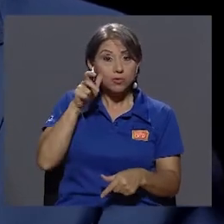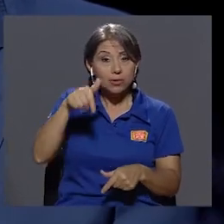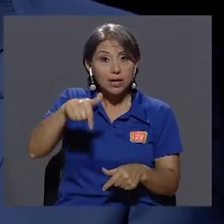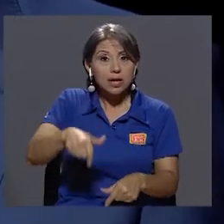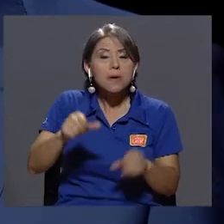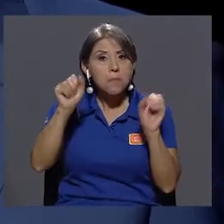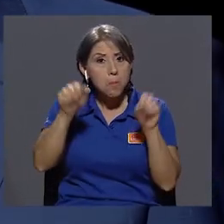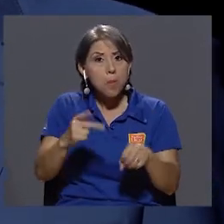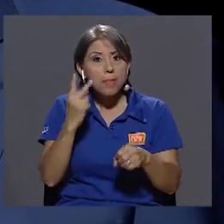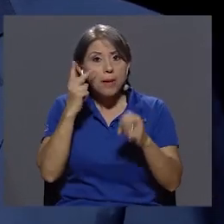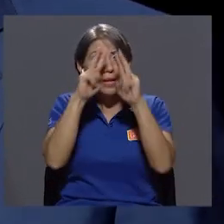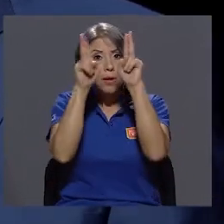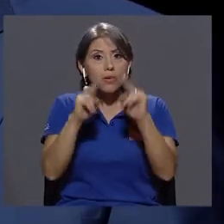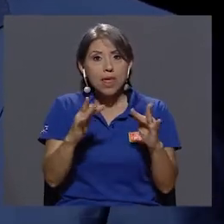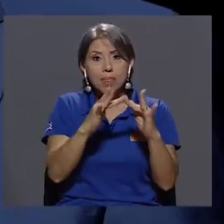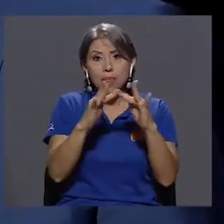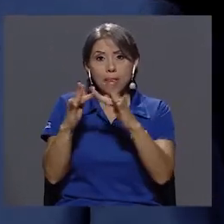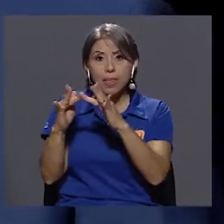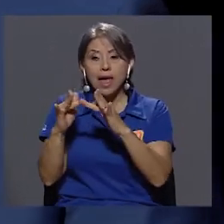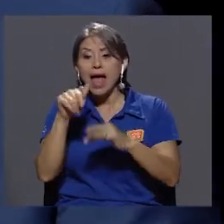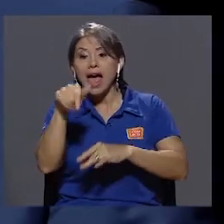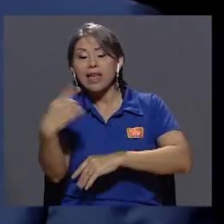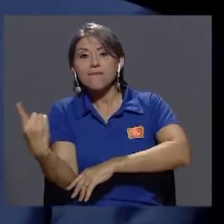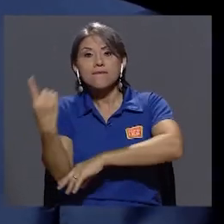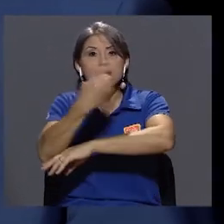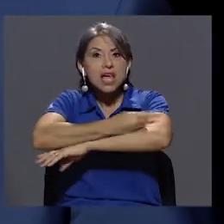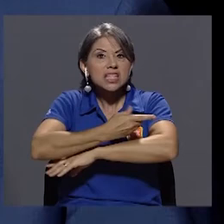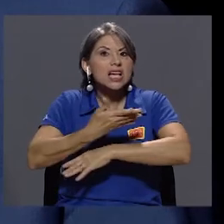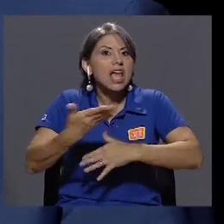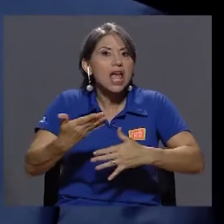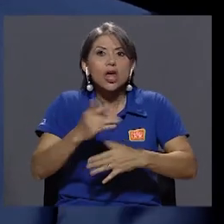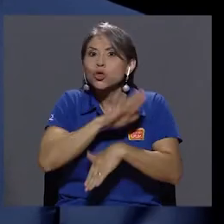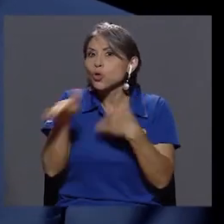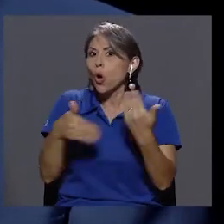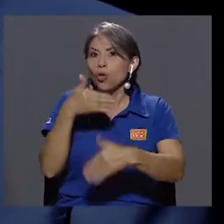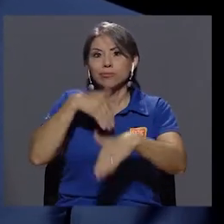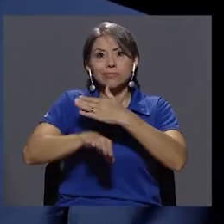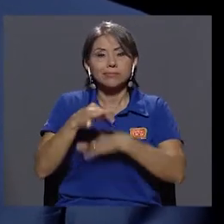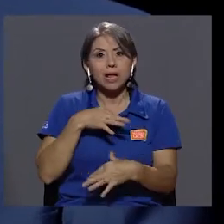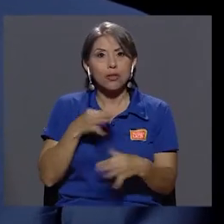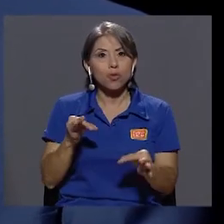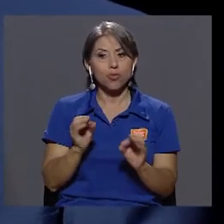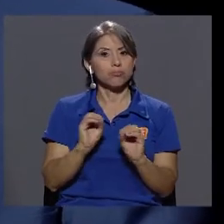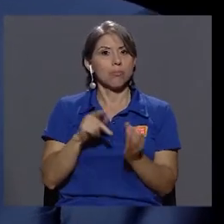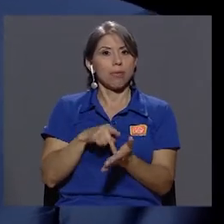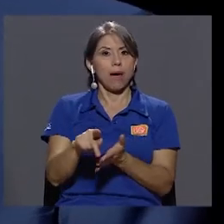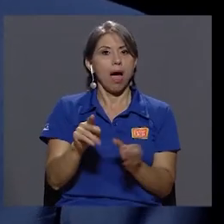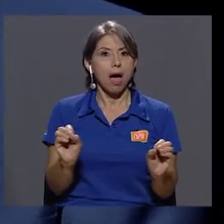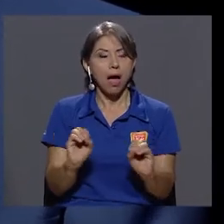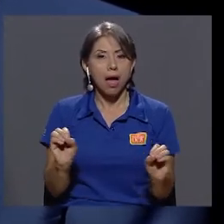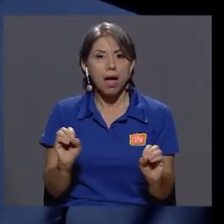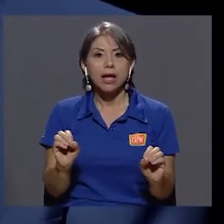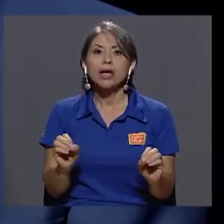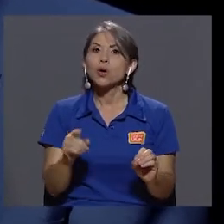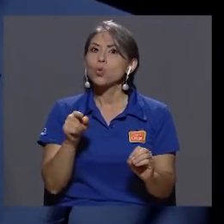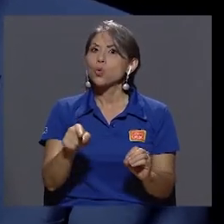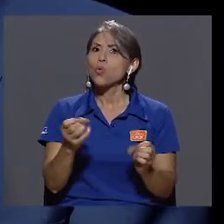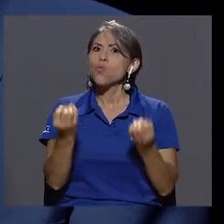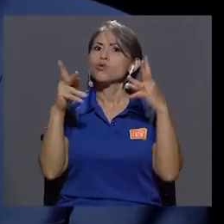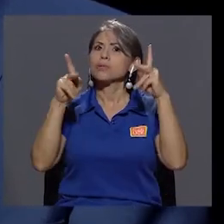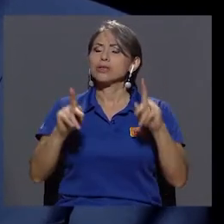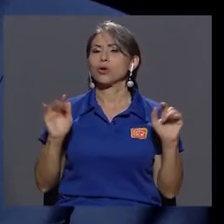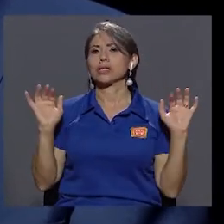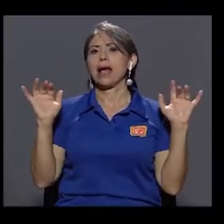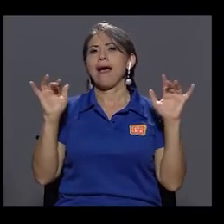encontrar en las redes sociales la fecha y tal verdad y es gratuito todo eso y una gran una gran concurrencia